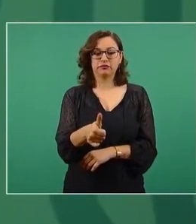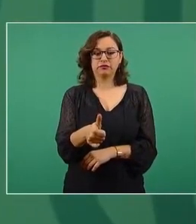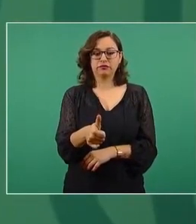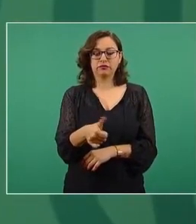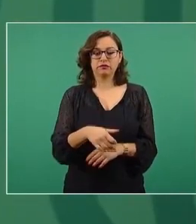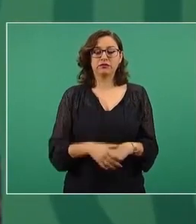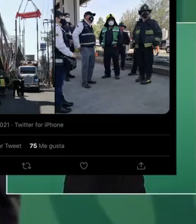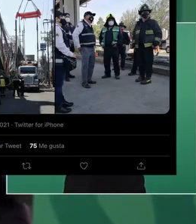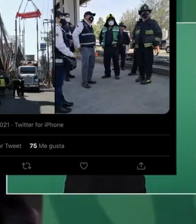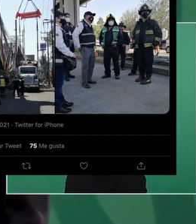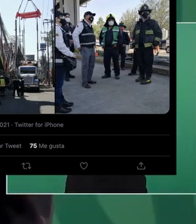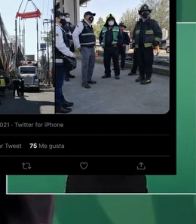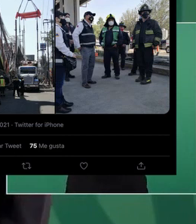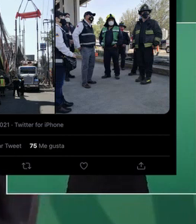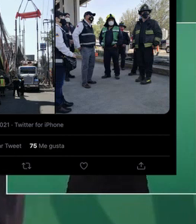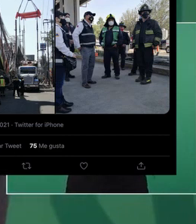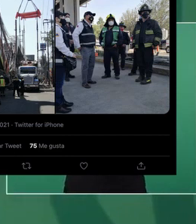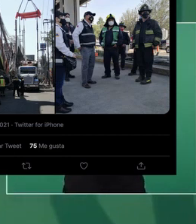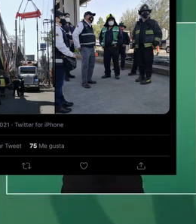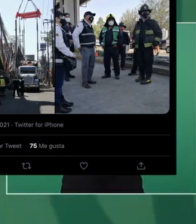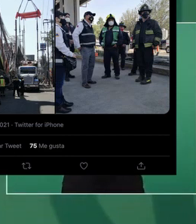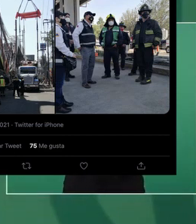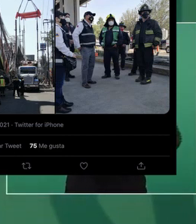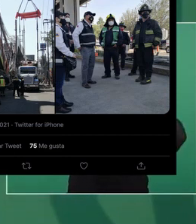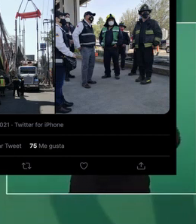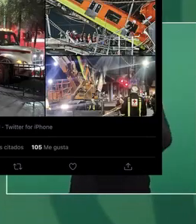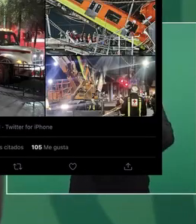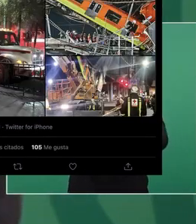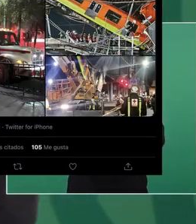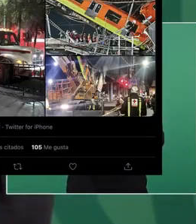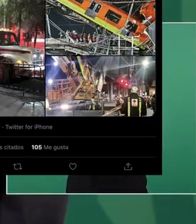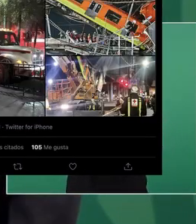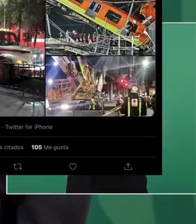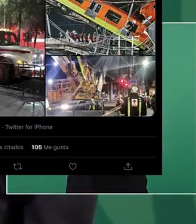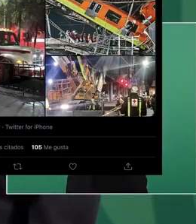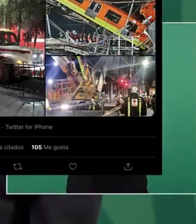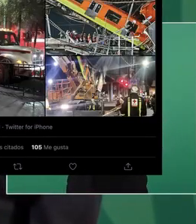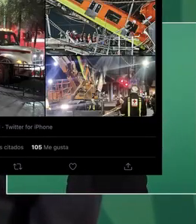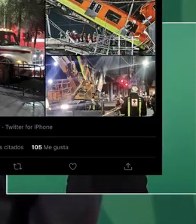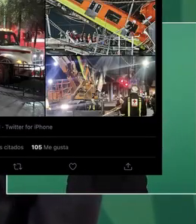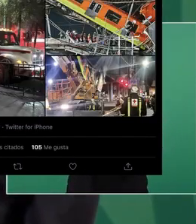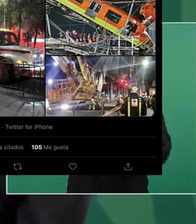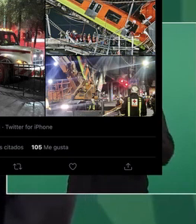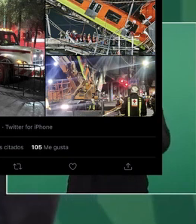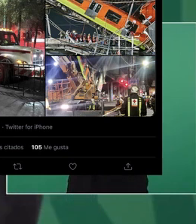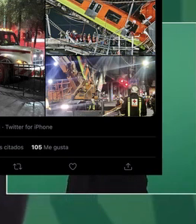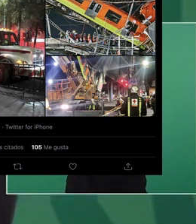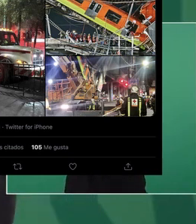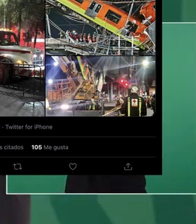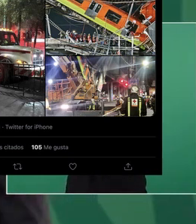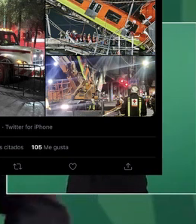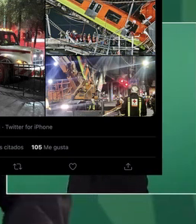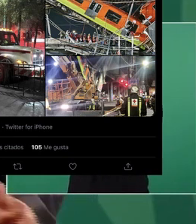pueblo de México tiene que conocer toda la verdad, no se les